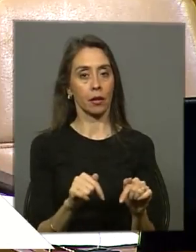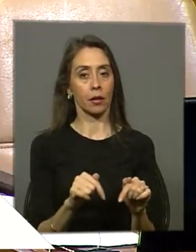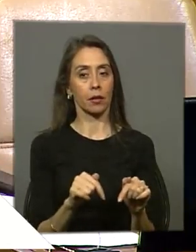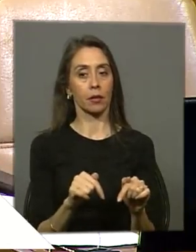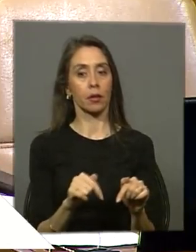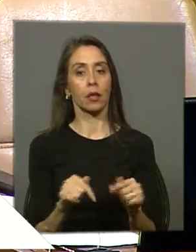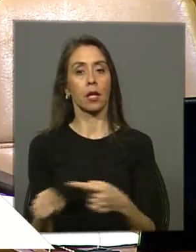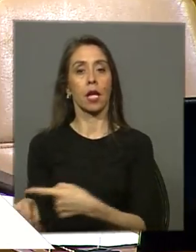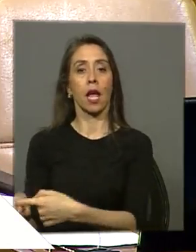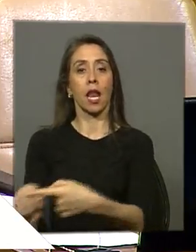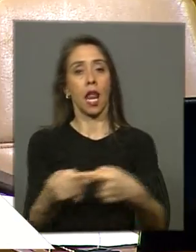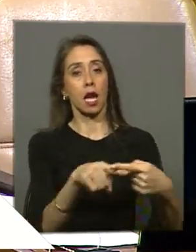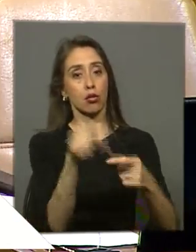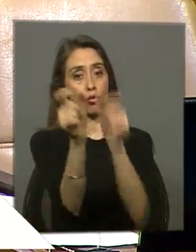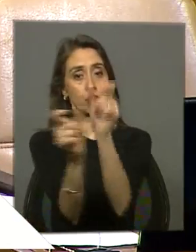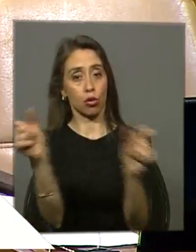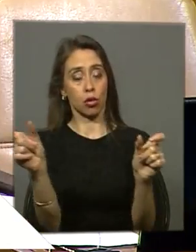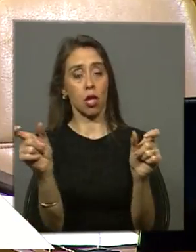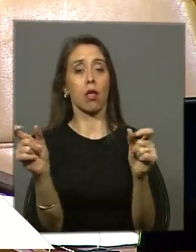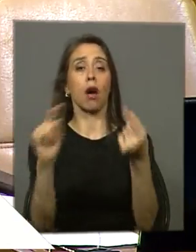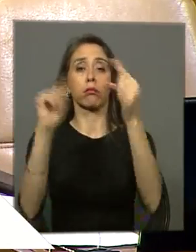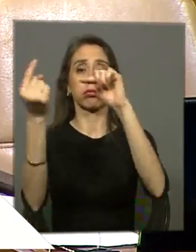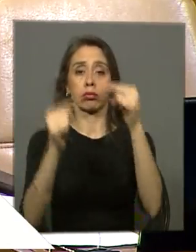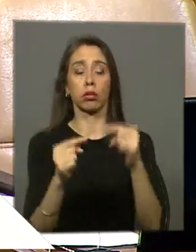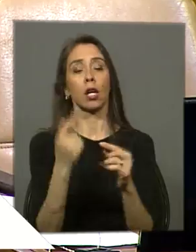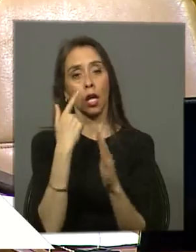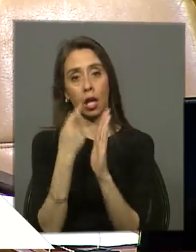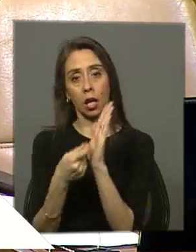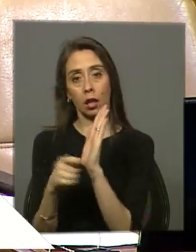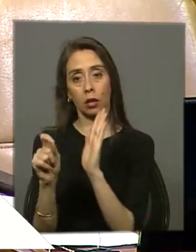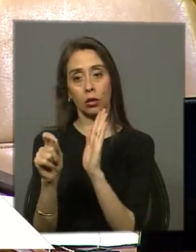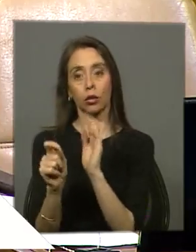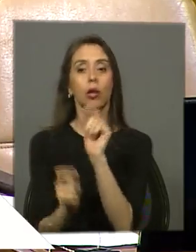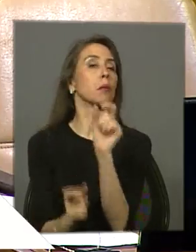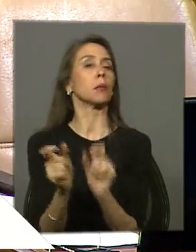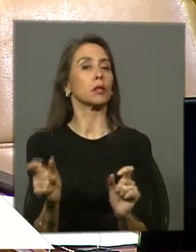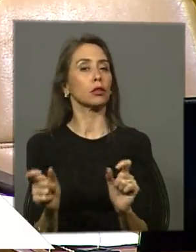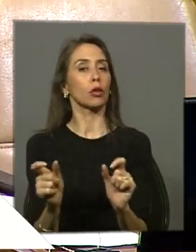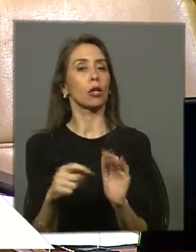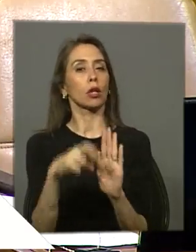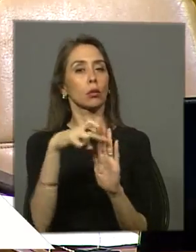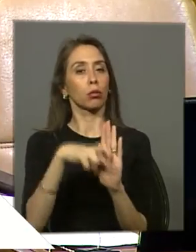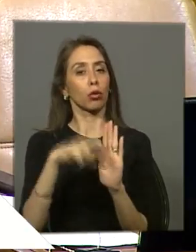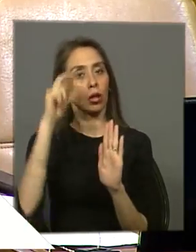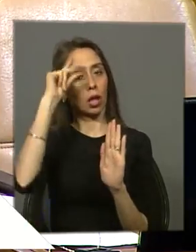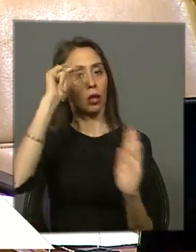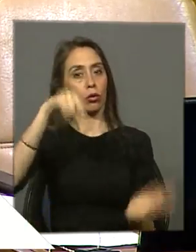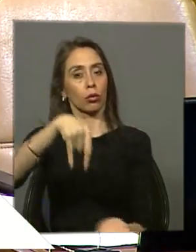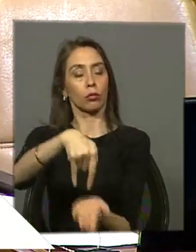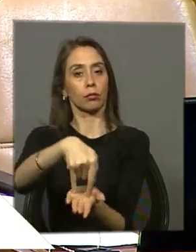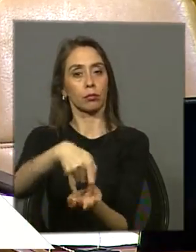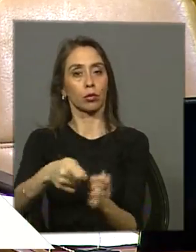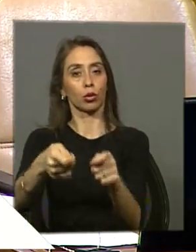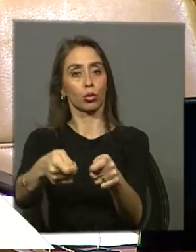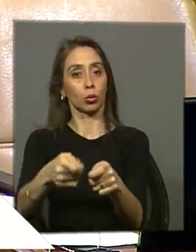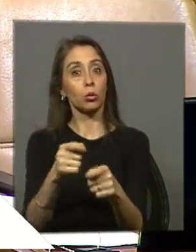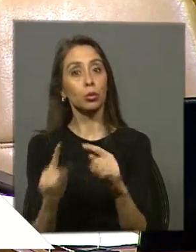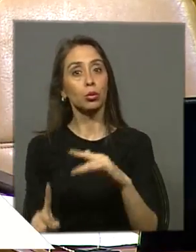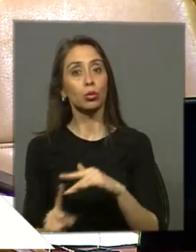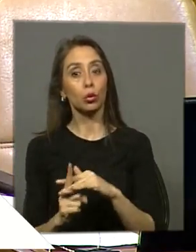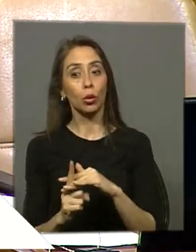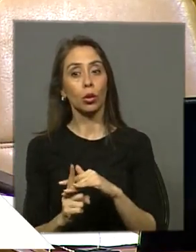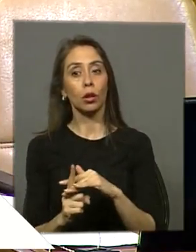la sociedad y quiero hacer un justo reconocimiento a quienes han sido impulsores de esta iniciativa esto surge precisamente